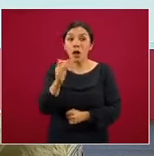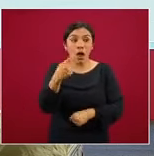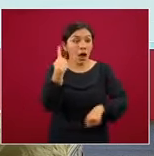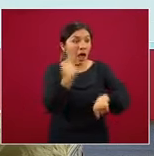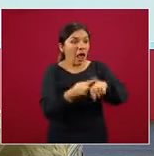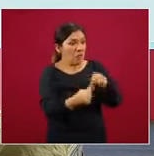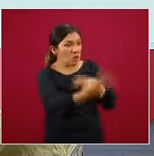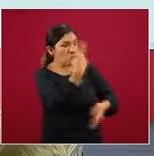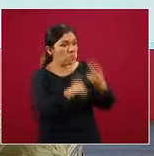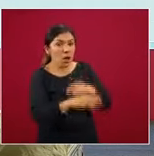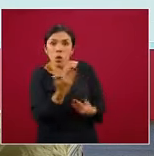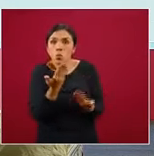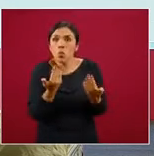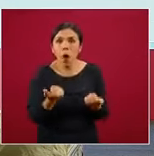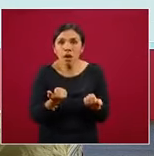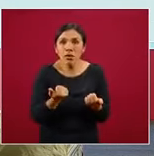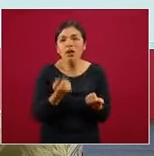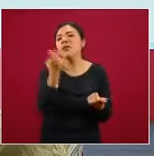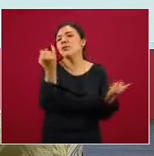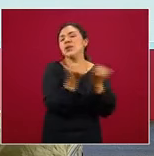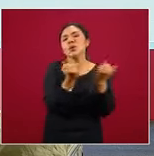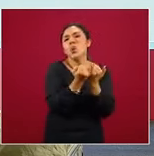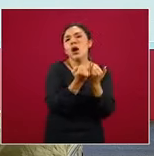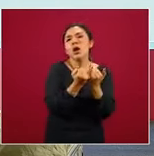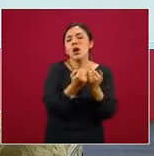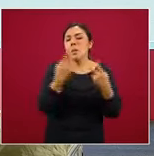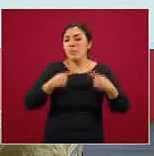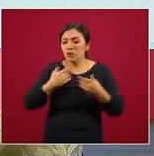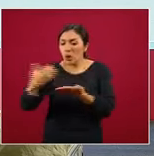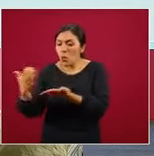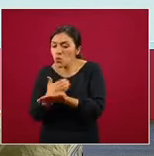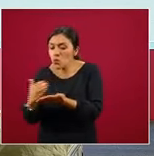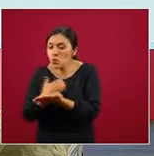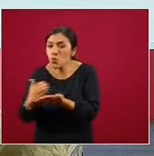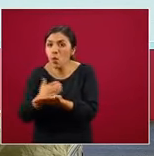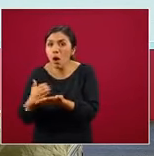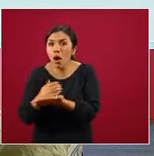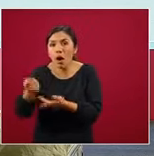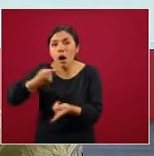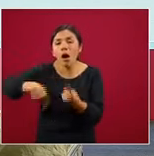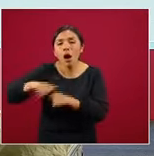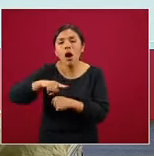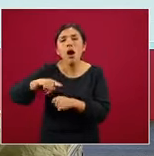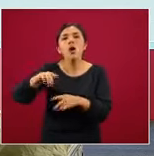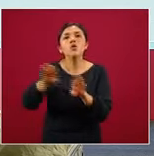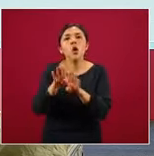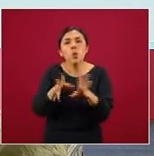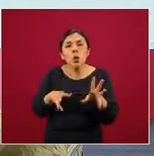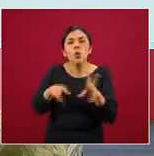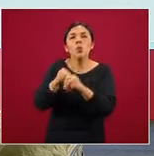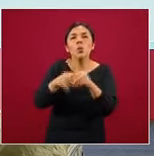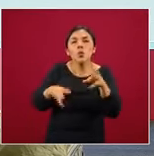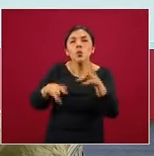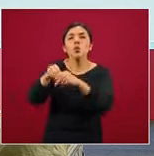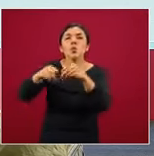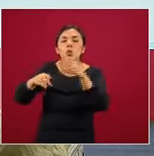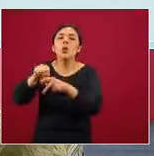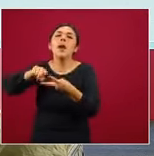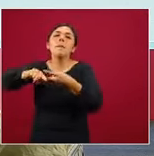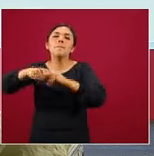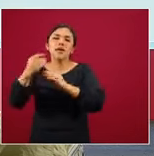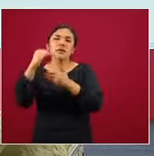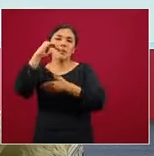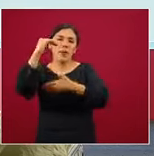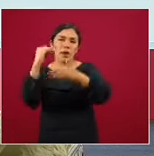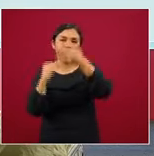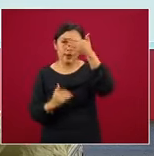de la epidemia, llega un punto en donde también la velocidad en la que se van sumando los casos recuperados empieza a